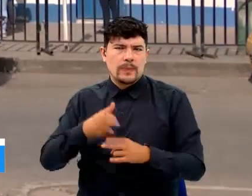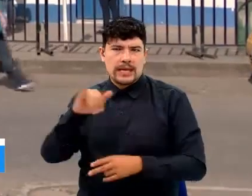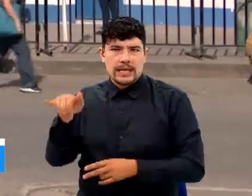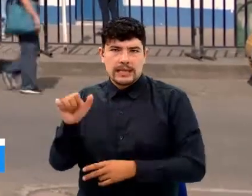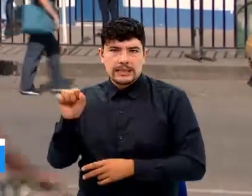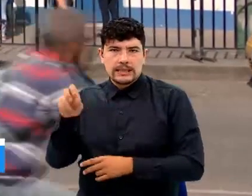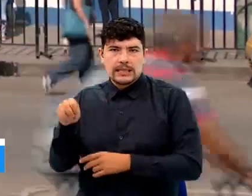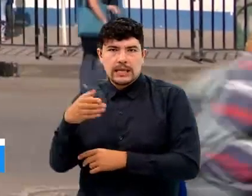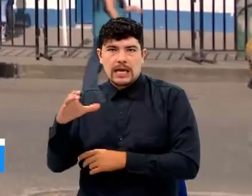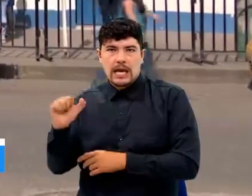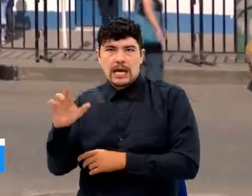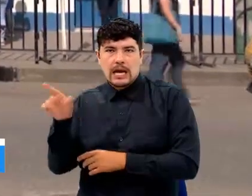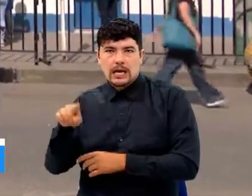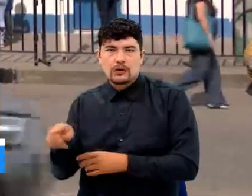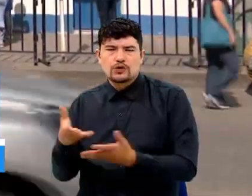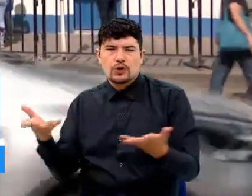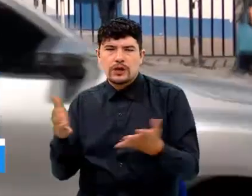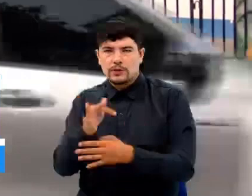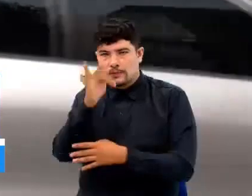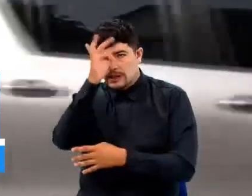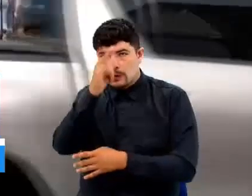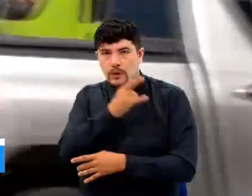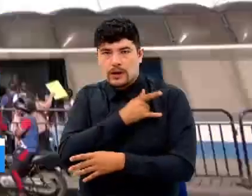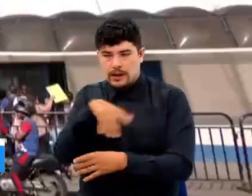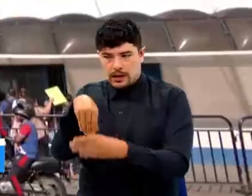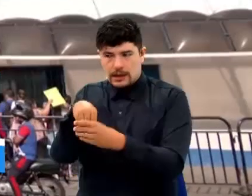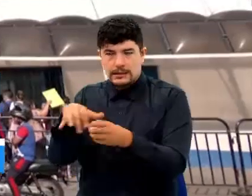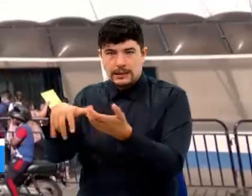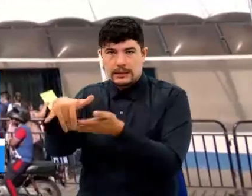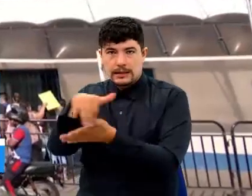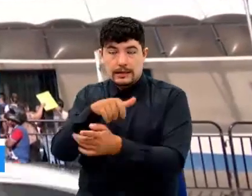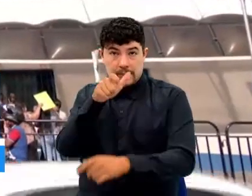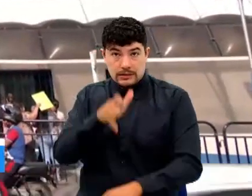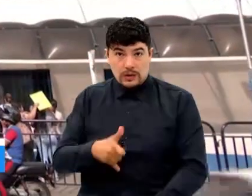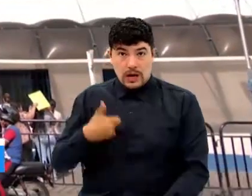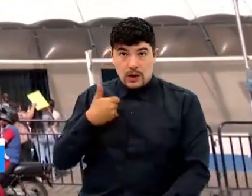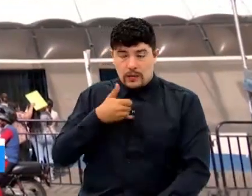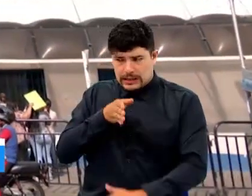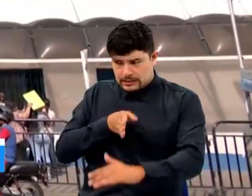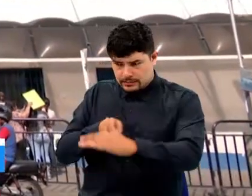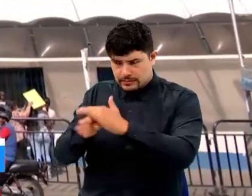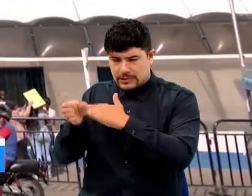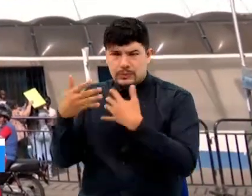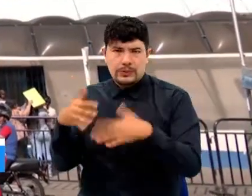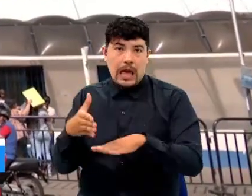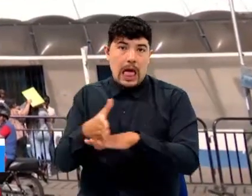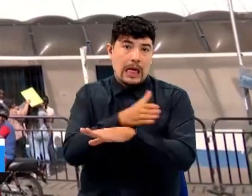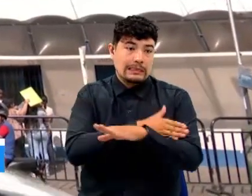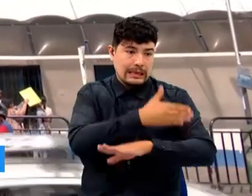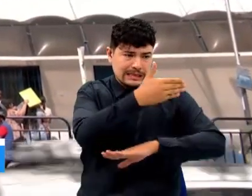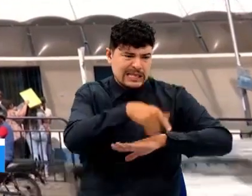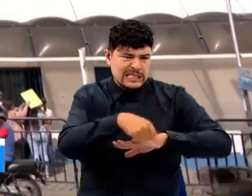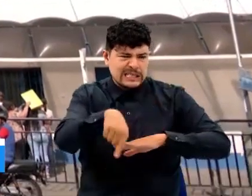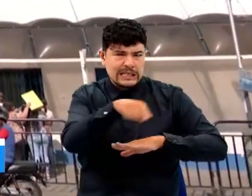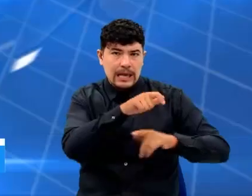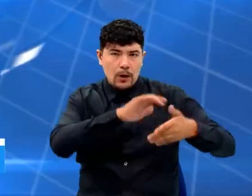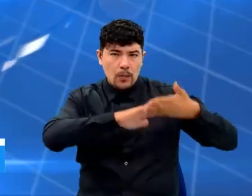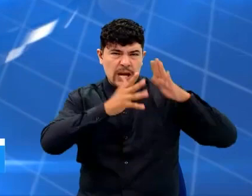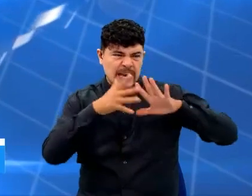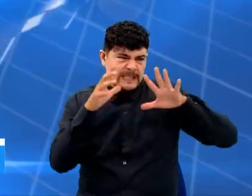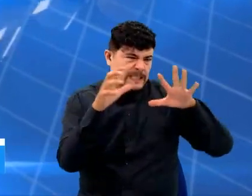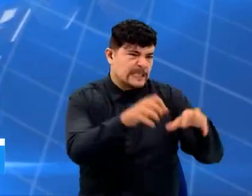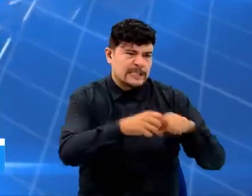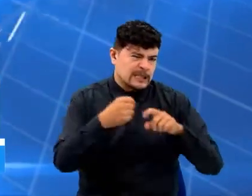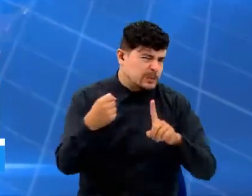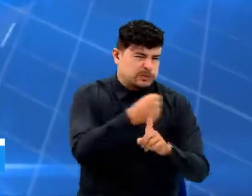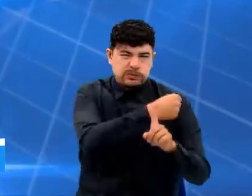Universitario de Santander El joven había ingresado al centro hospitalario luego de haber recibido una brutal golpiza en